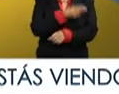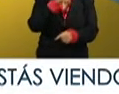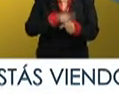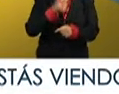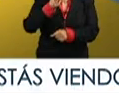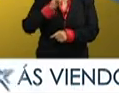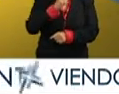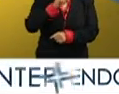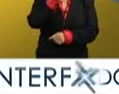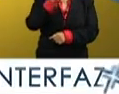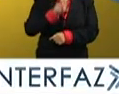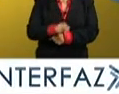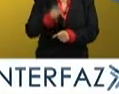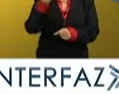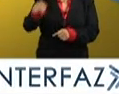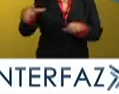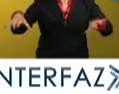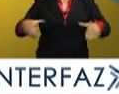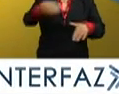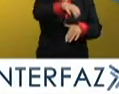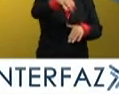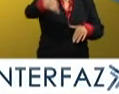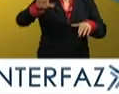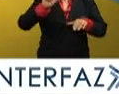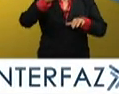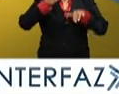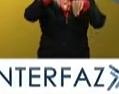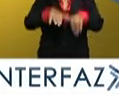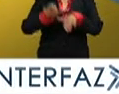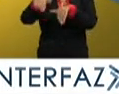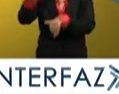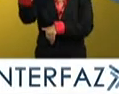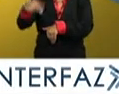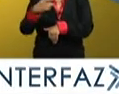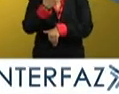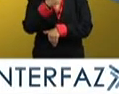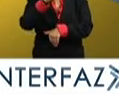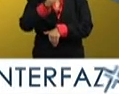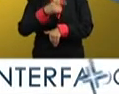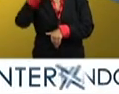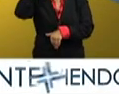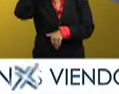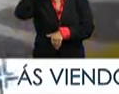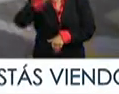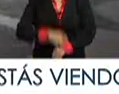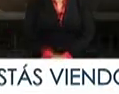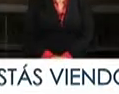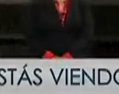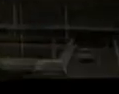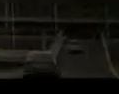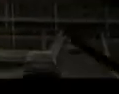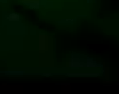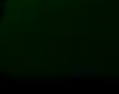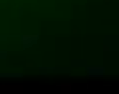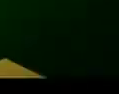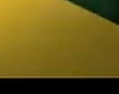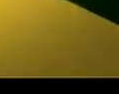de Iguazú, que tiene un conjunto de cataratas conocidas como la Garganta del Diablo.